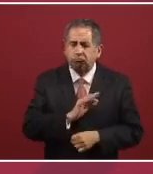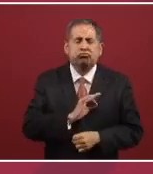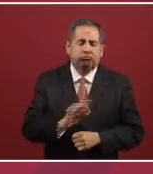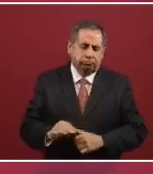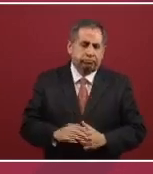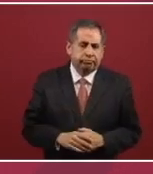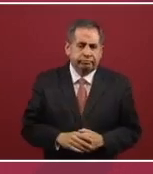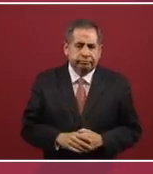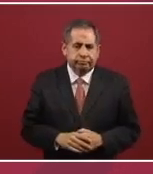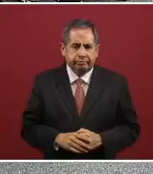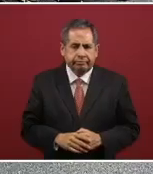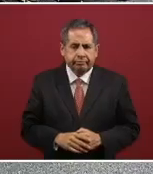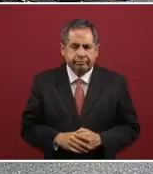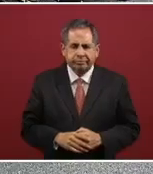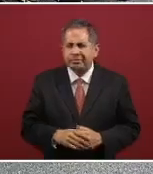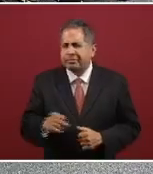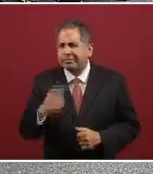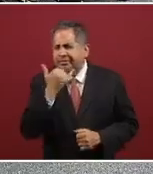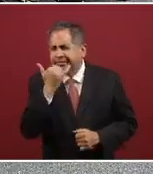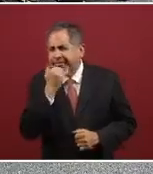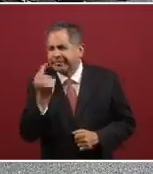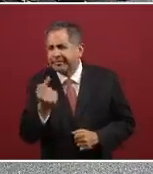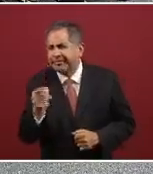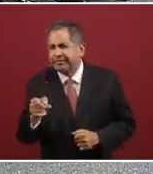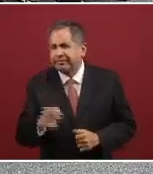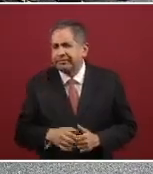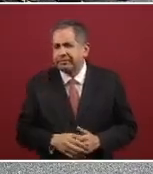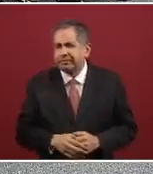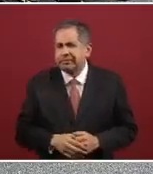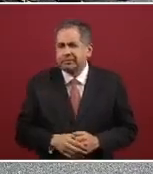escuelas. ¿Mande?